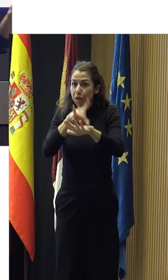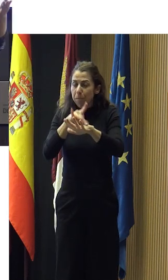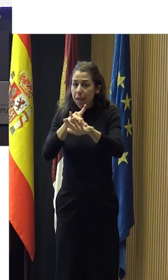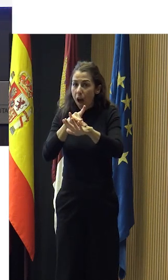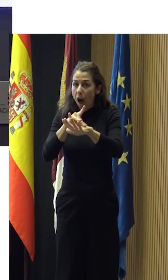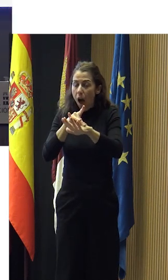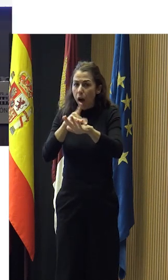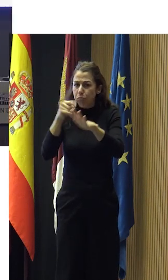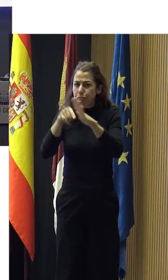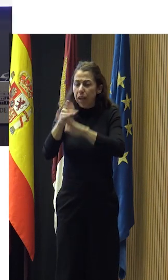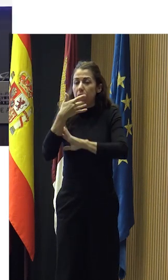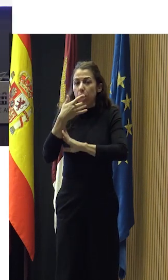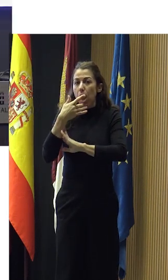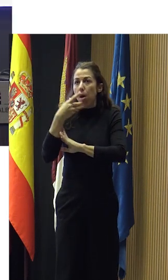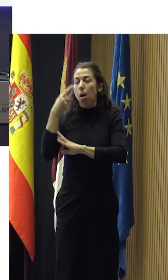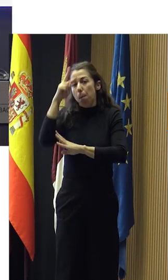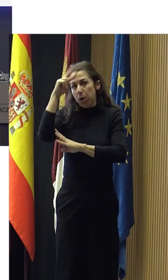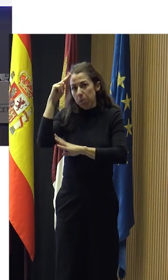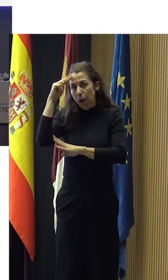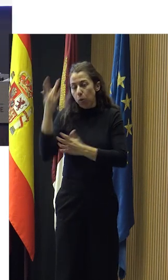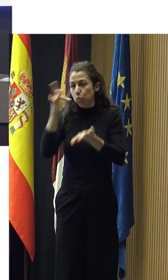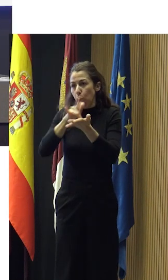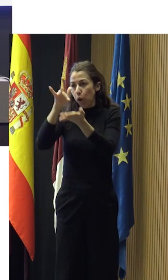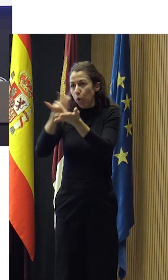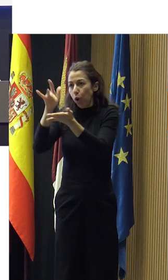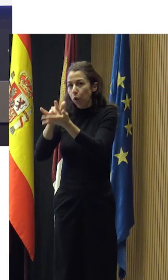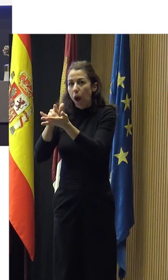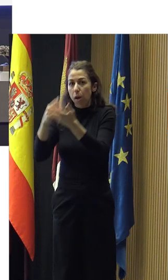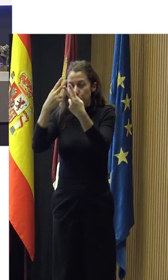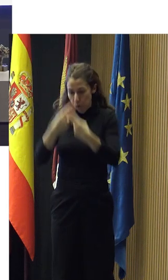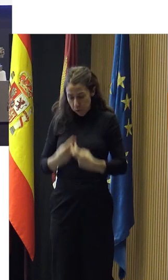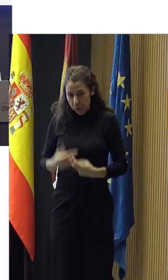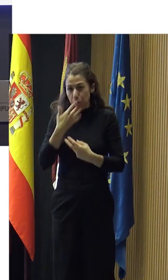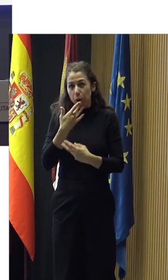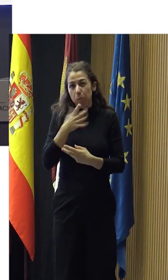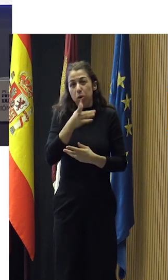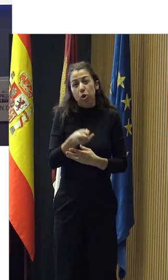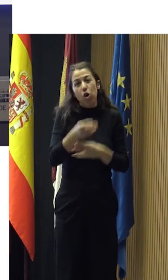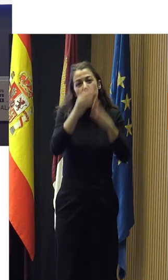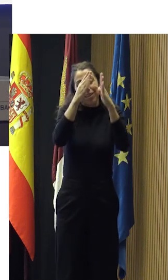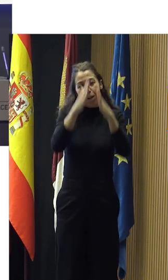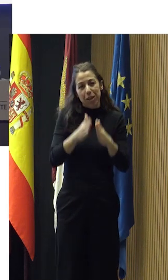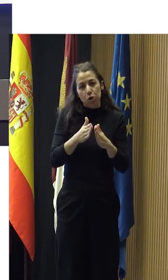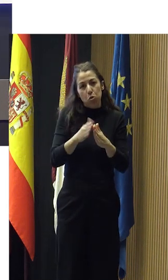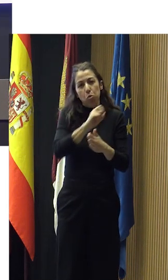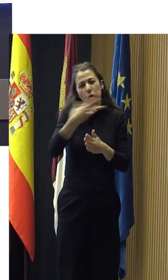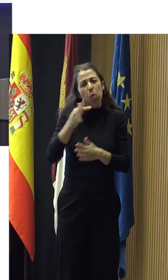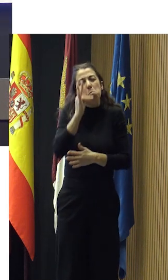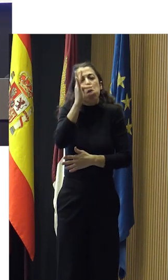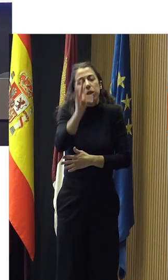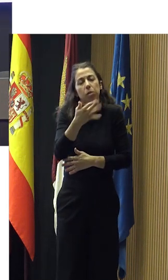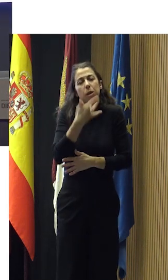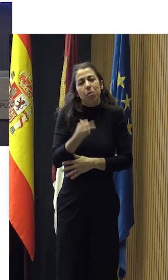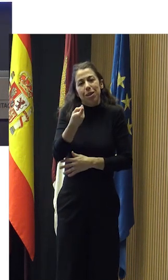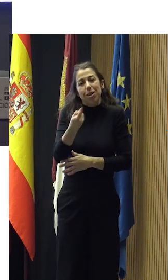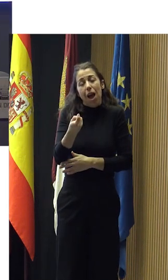algo crónico y no tener que estar preocupándose de las revisiones, ¿no? Entonces necesitamos también que haya tratamientos eficaces. Pero también